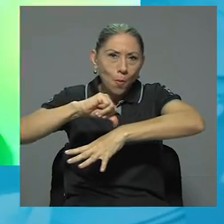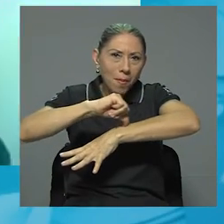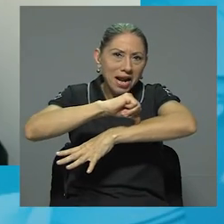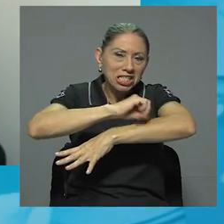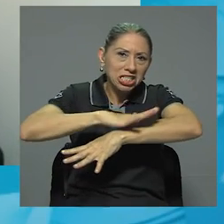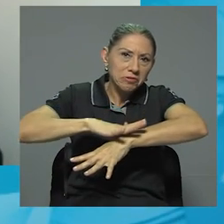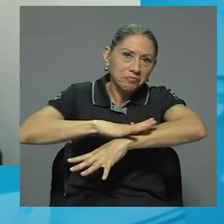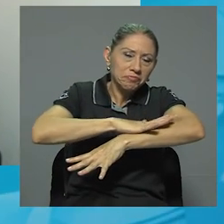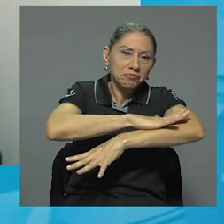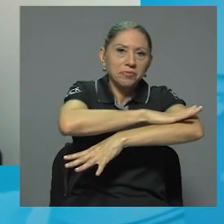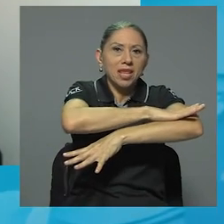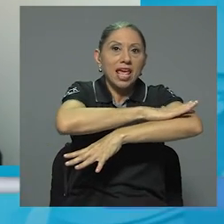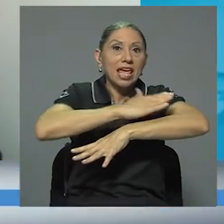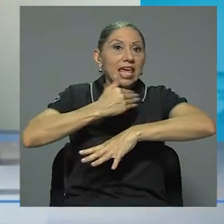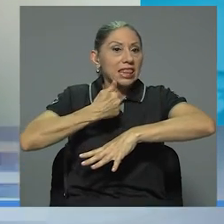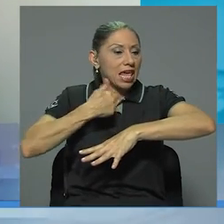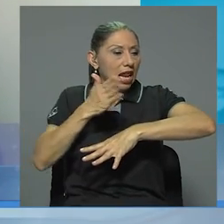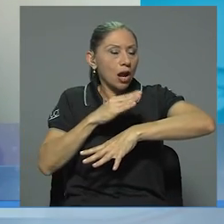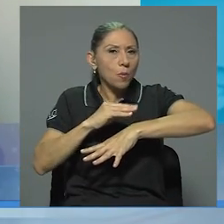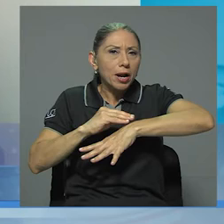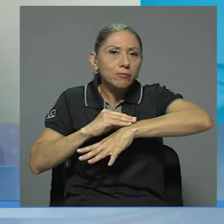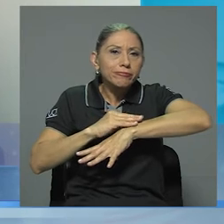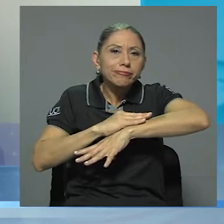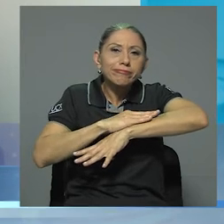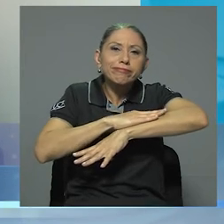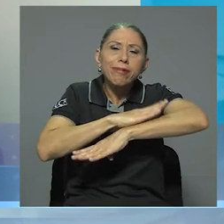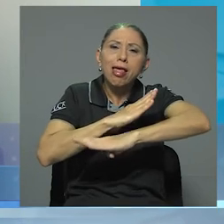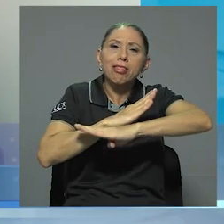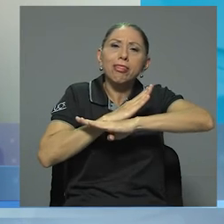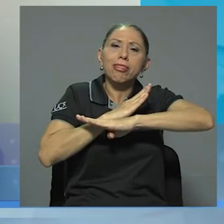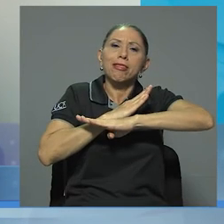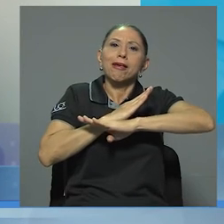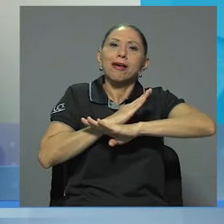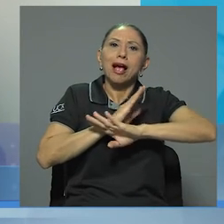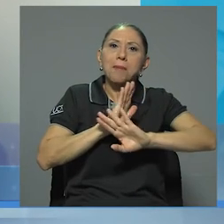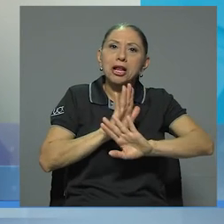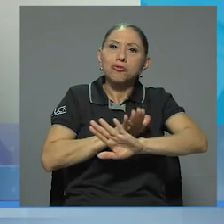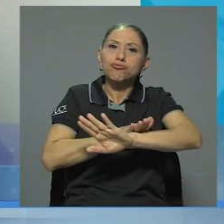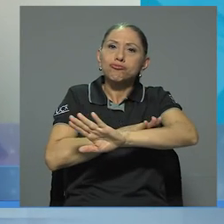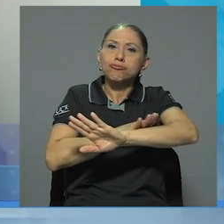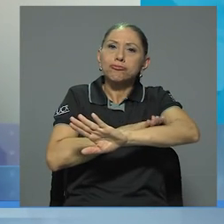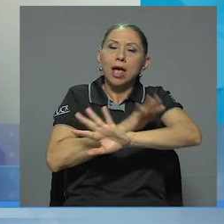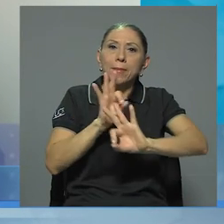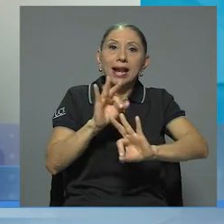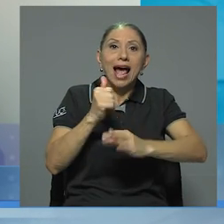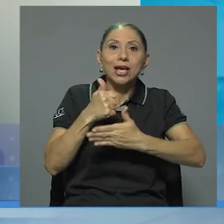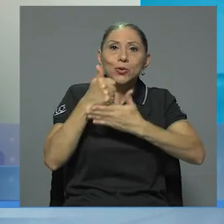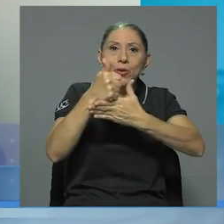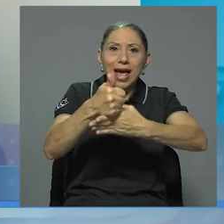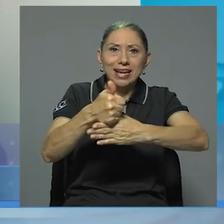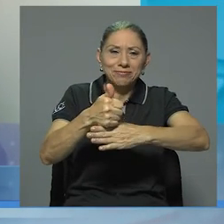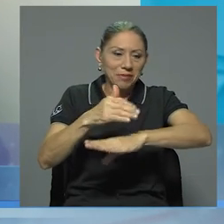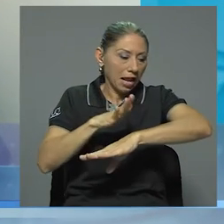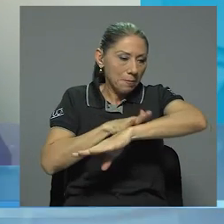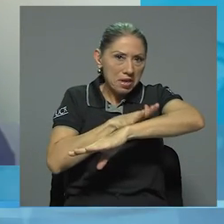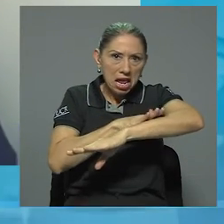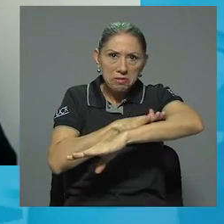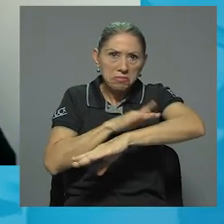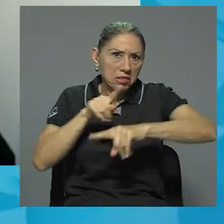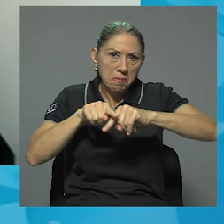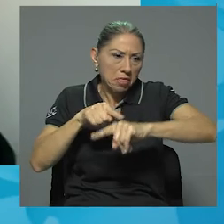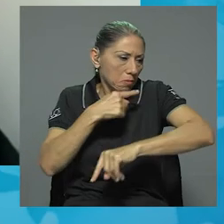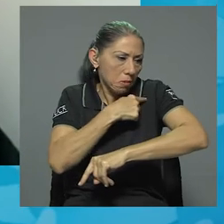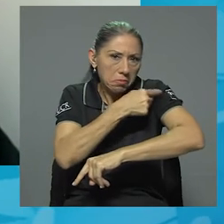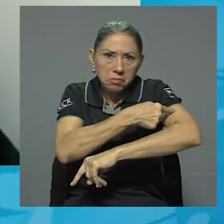contiene componentes regeneradores y cicatrizantes y que van a ayudar a que se regenere la piel en la zona. Entonces, al final